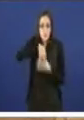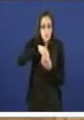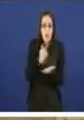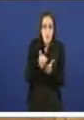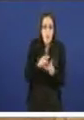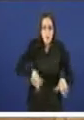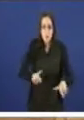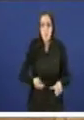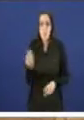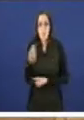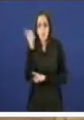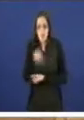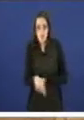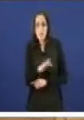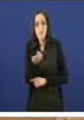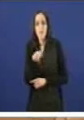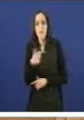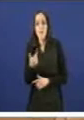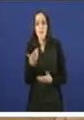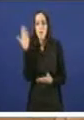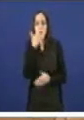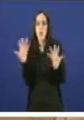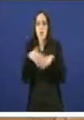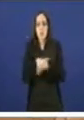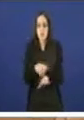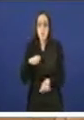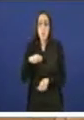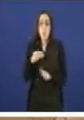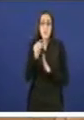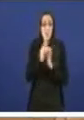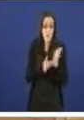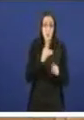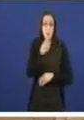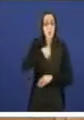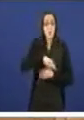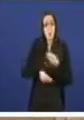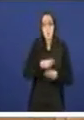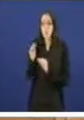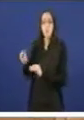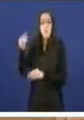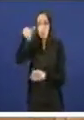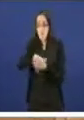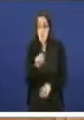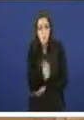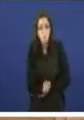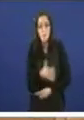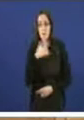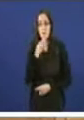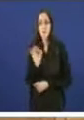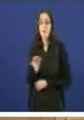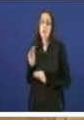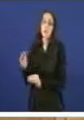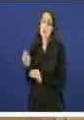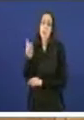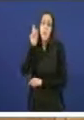de unha verdadeira escola inclusiva con un decreto que vostedes non foron quen de votar. É realmente, é verdade, a vostedes a educación lles